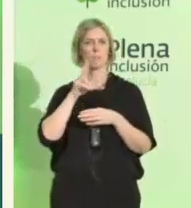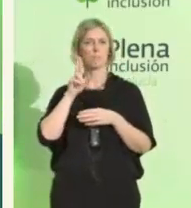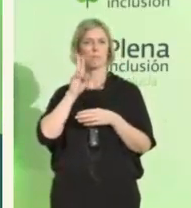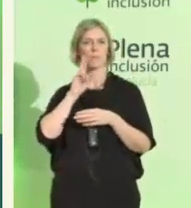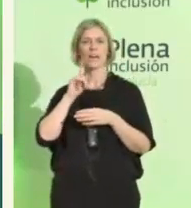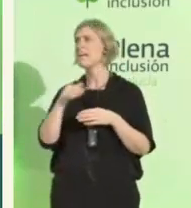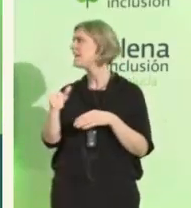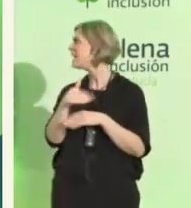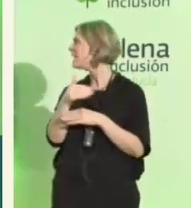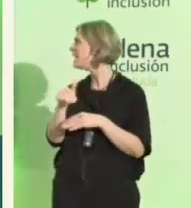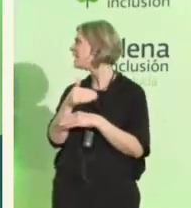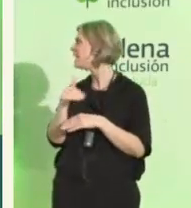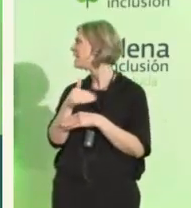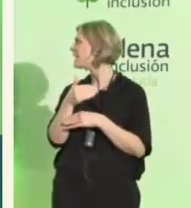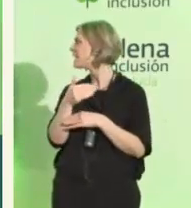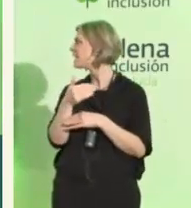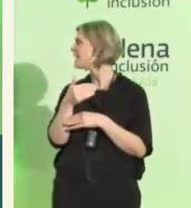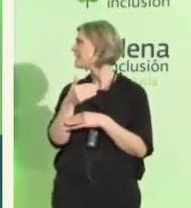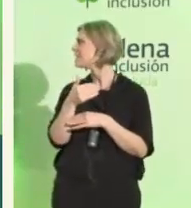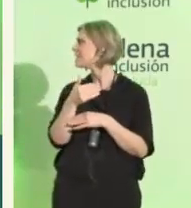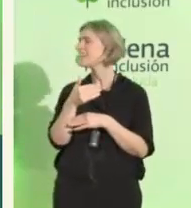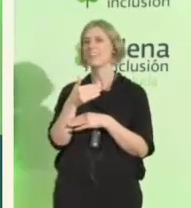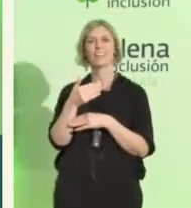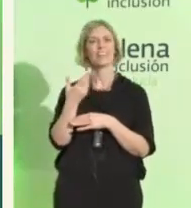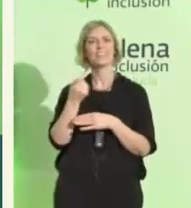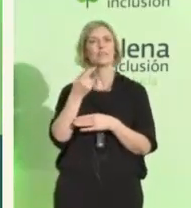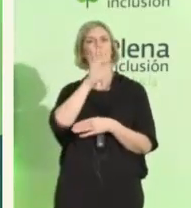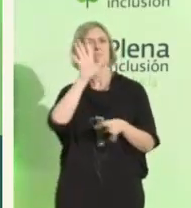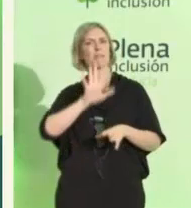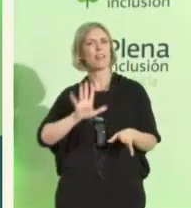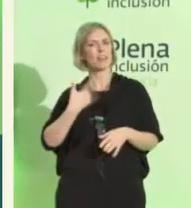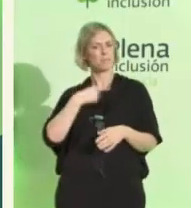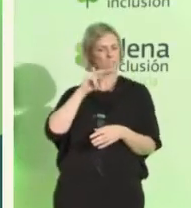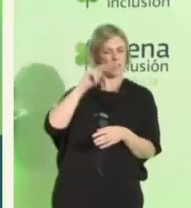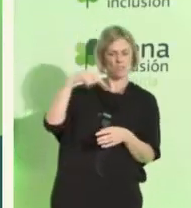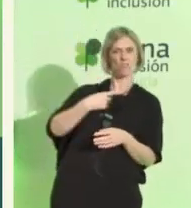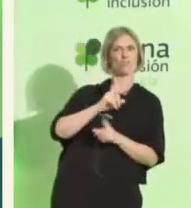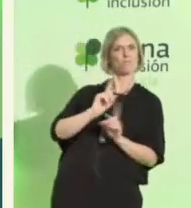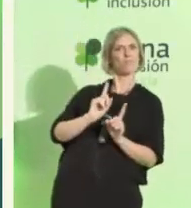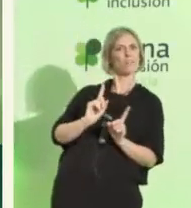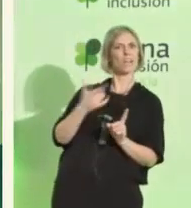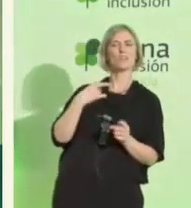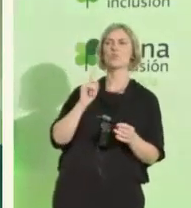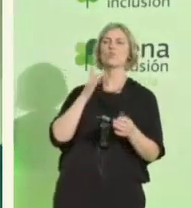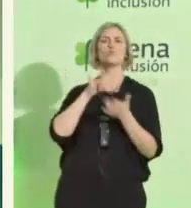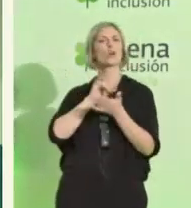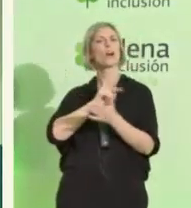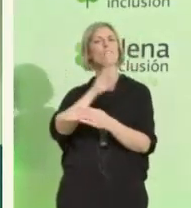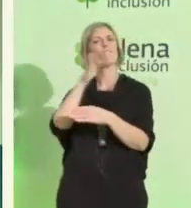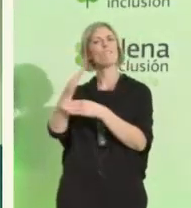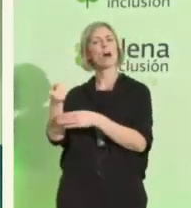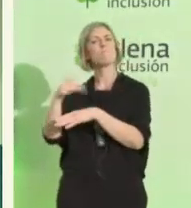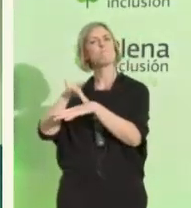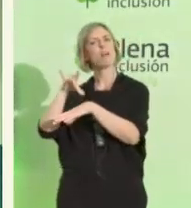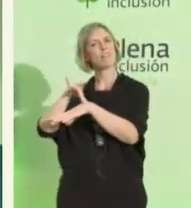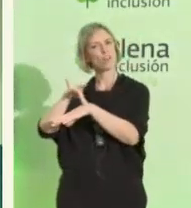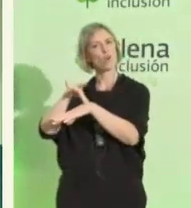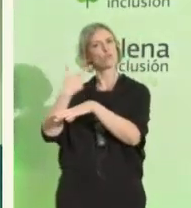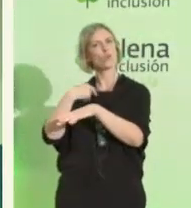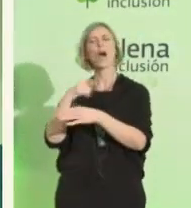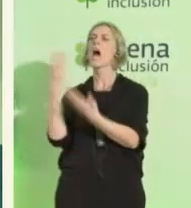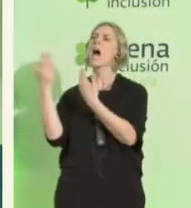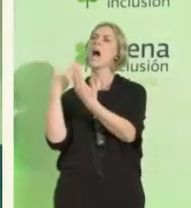estaba mencionada y cuando fui al médico hablan a mi